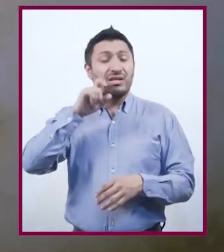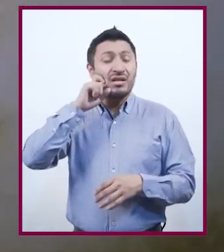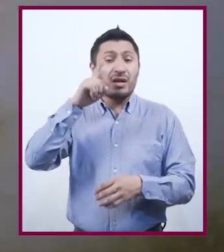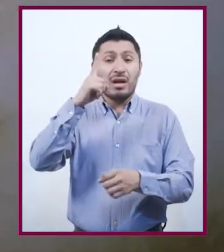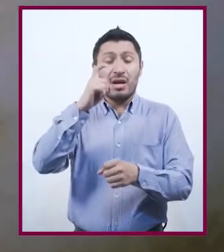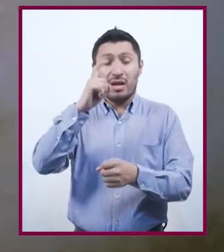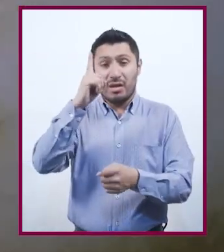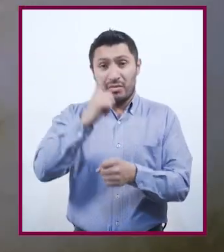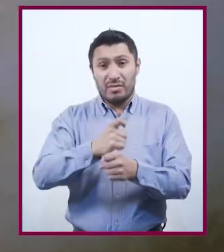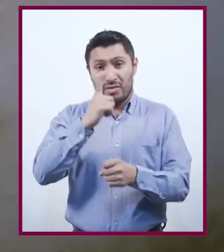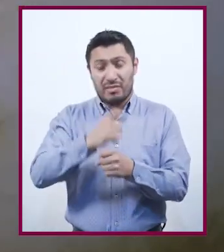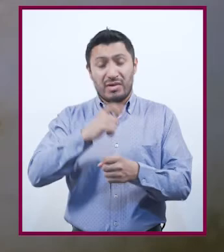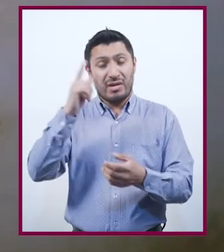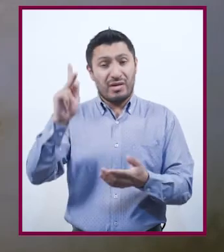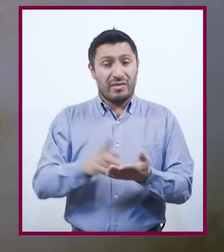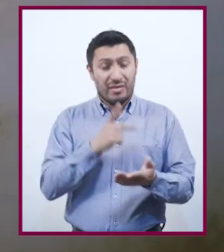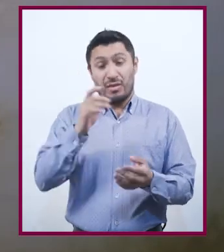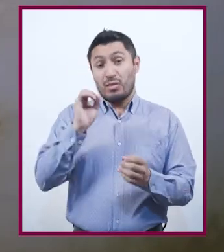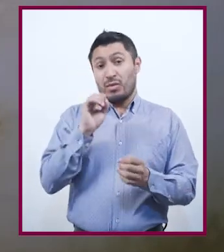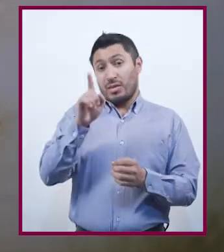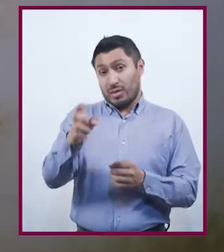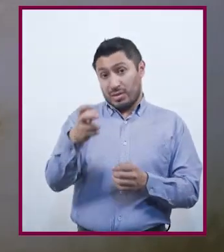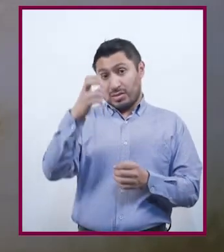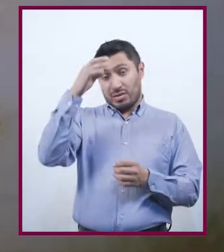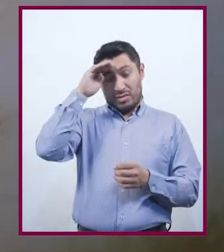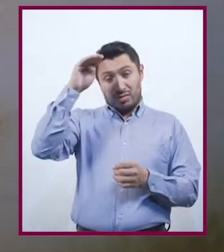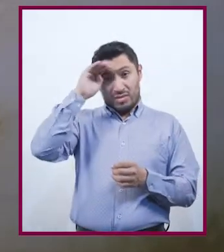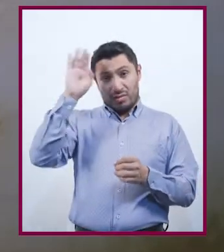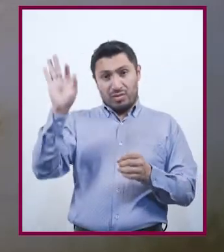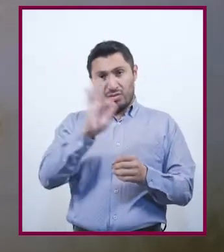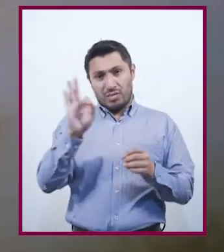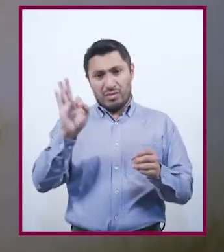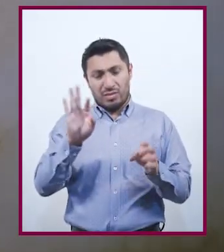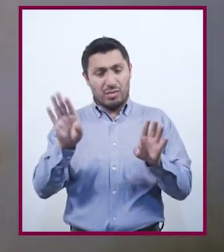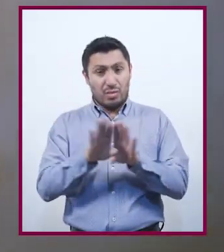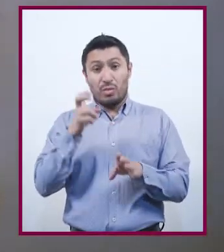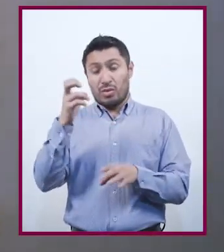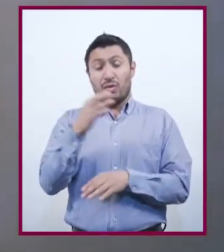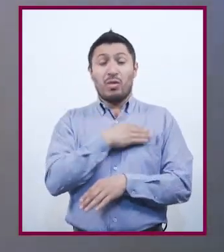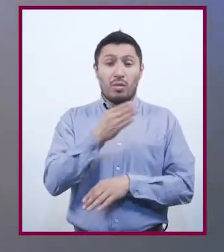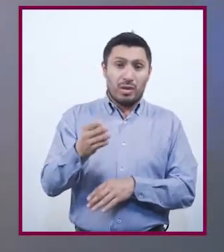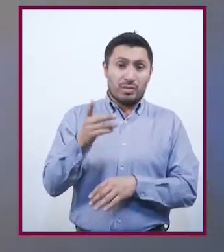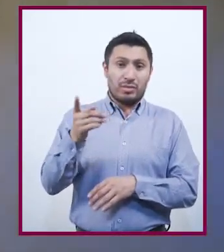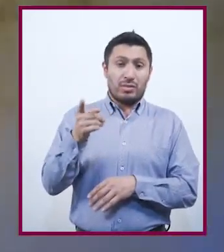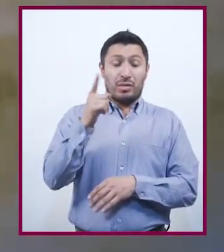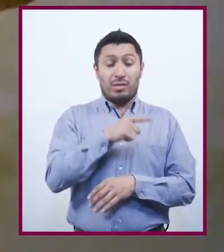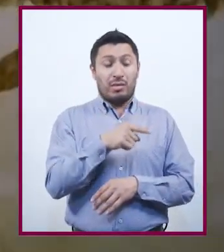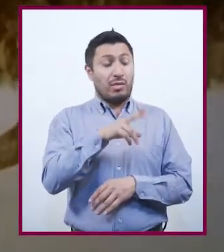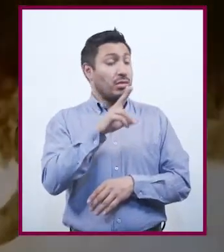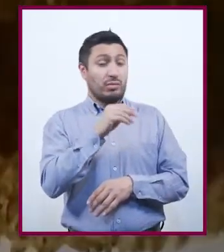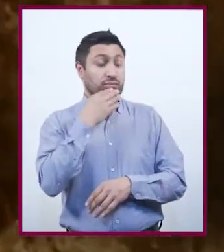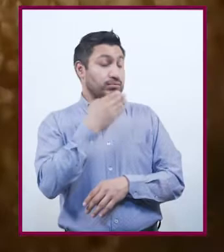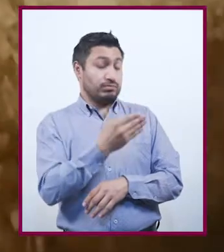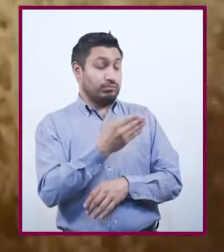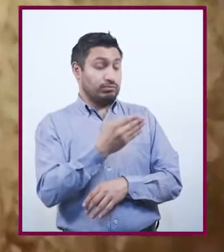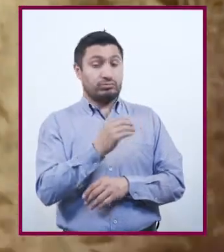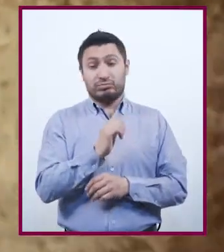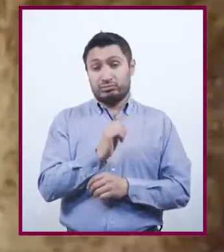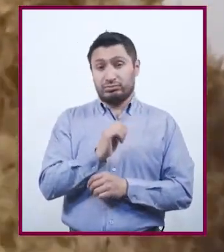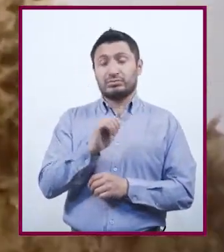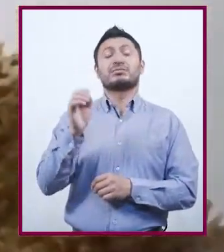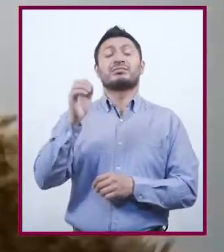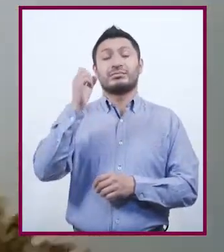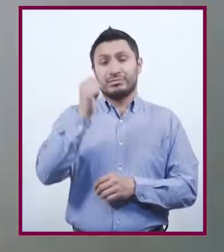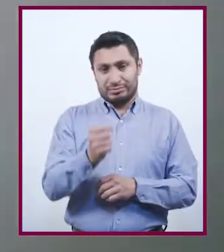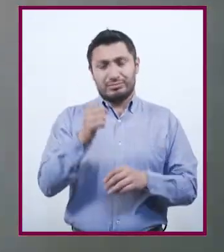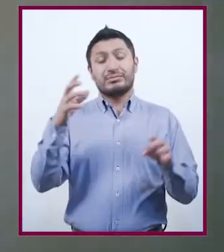la sexualidad por primera vez. O, bueno, eso nos hacían pensar como si eso fuera lo bueno y lo otro lo incorrecto.